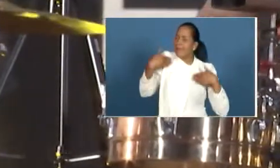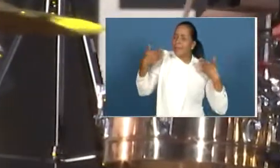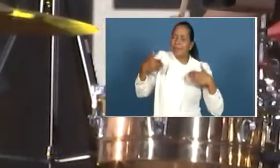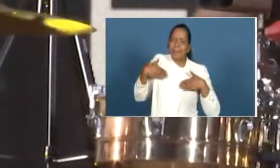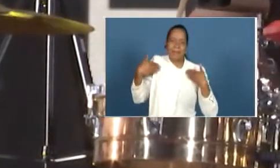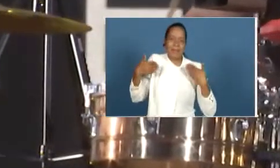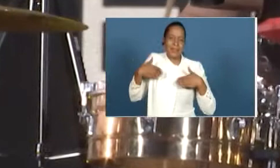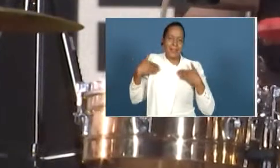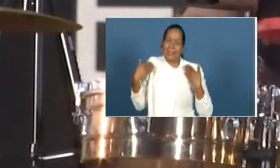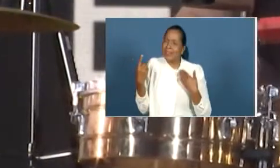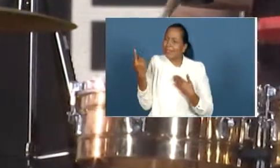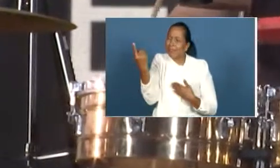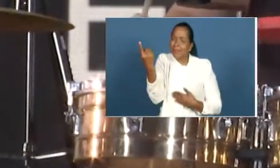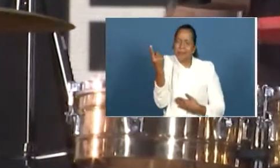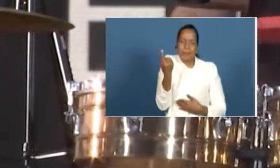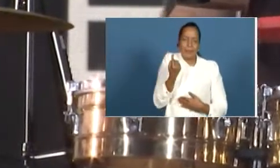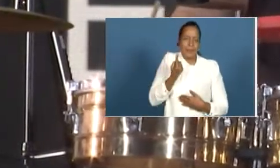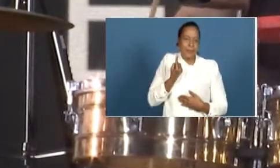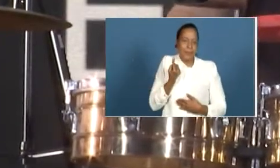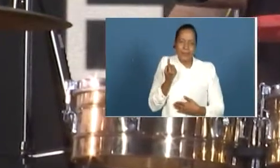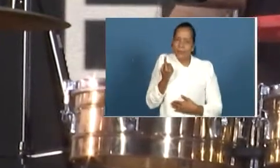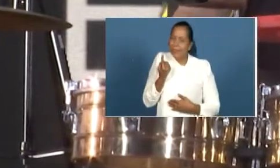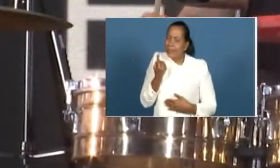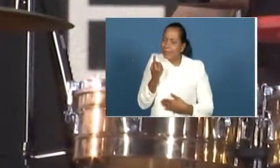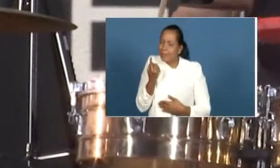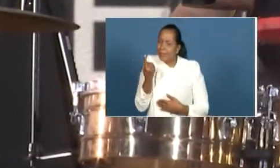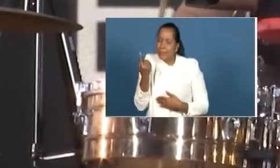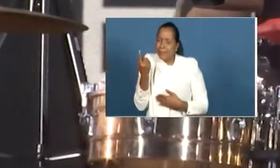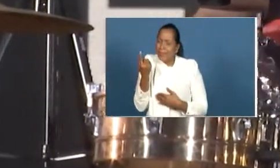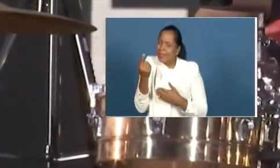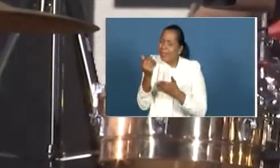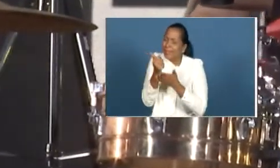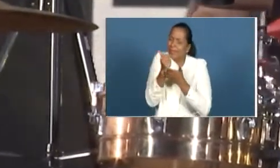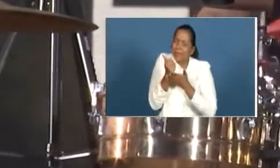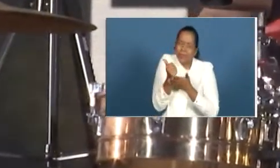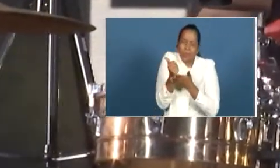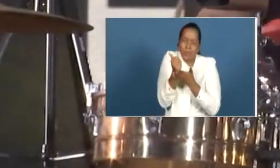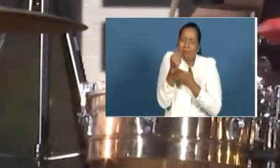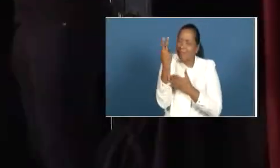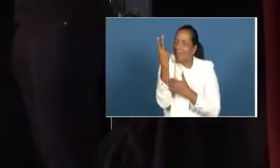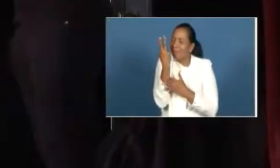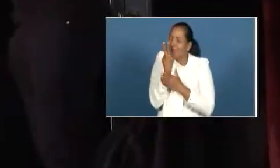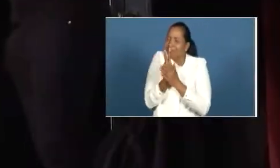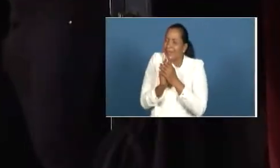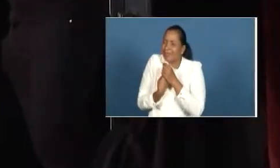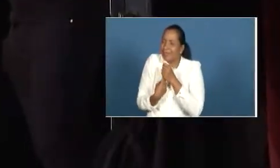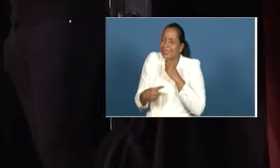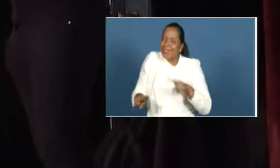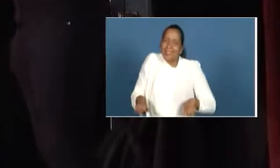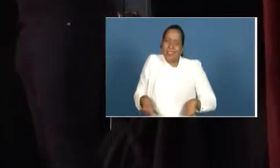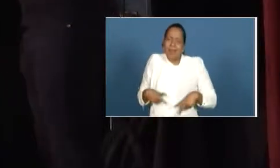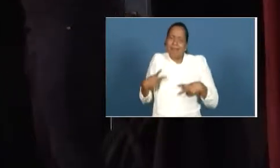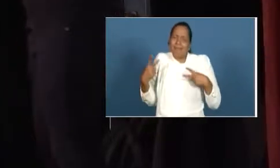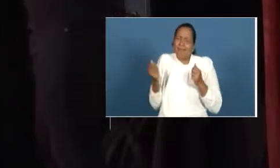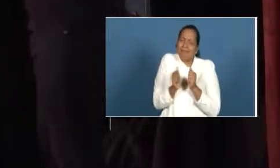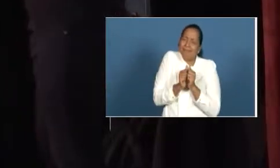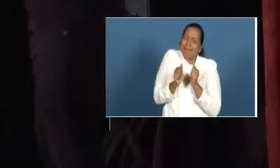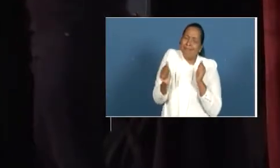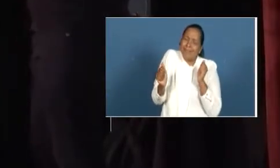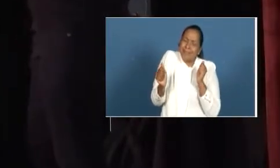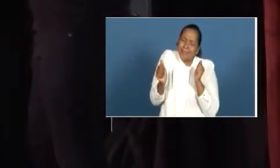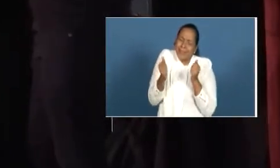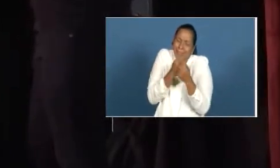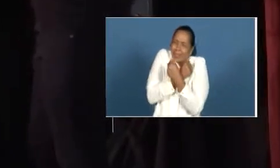y plenitud que un rato entre los dos, que una vida sin.